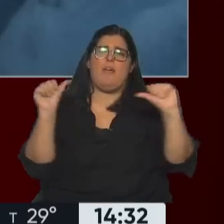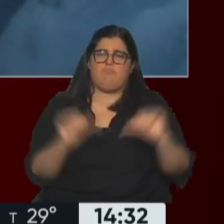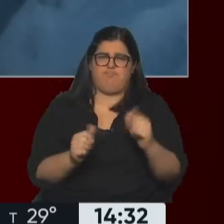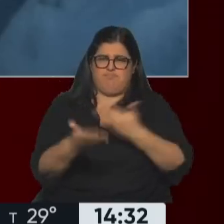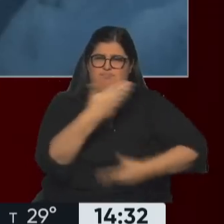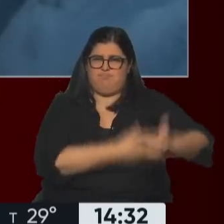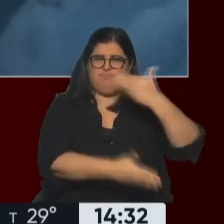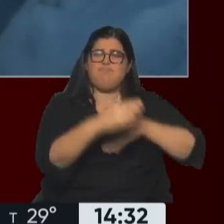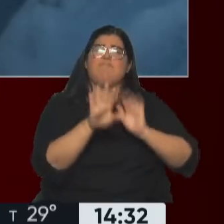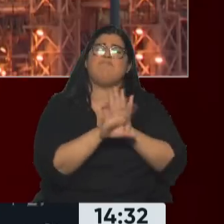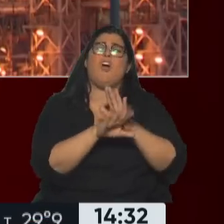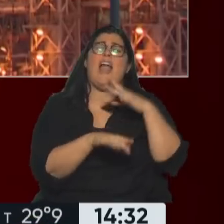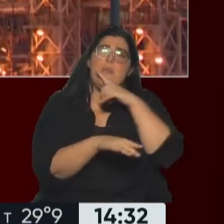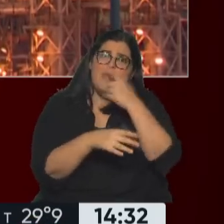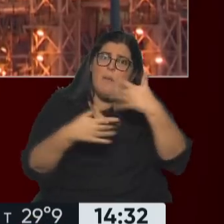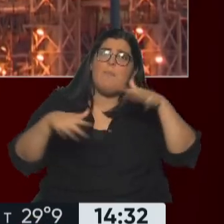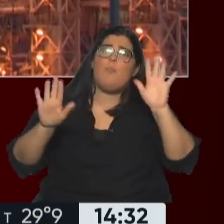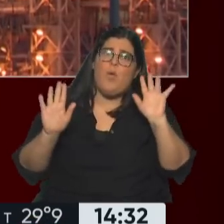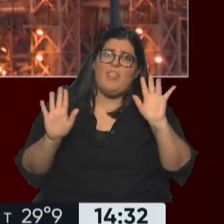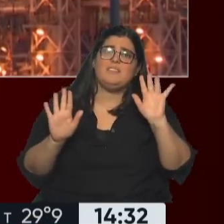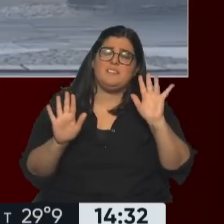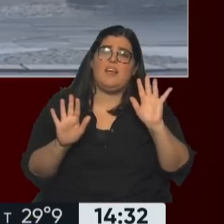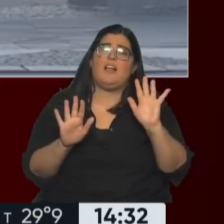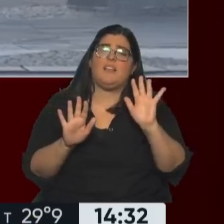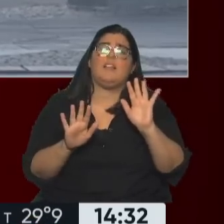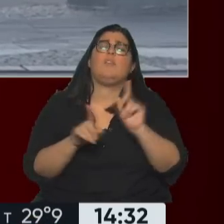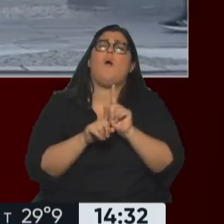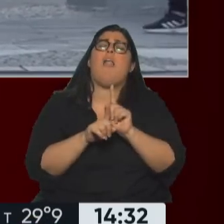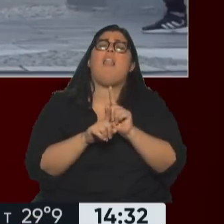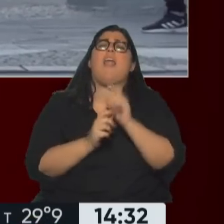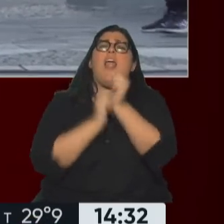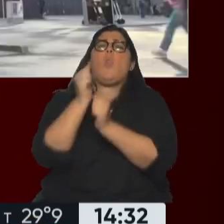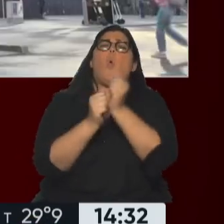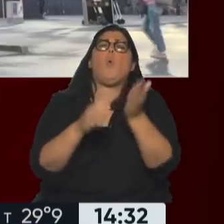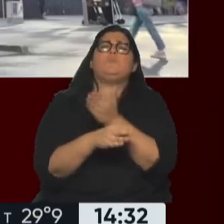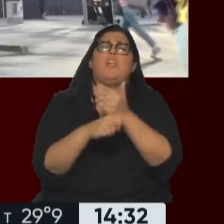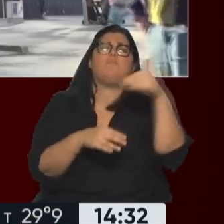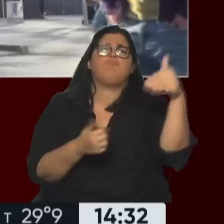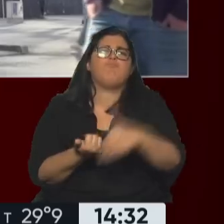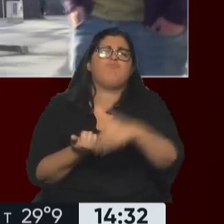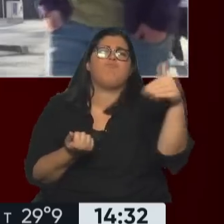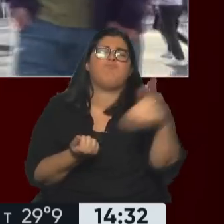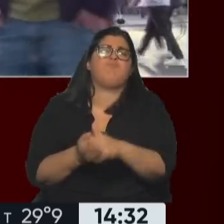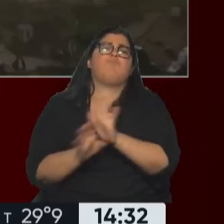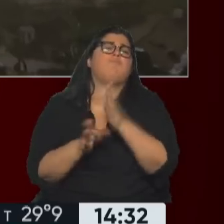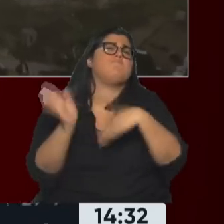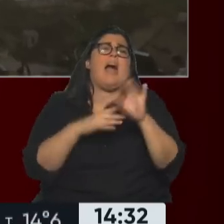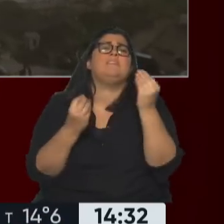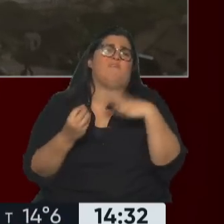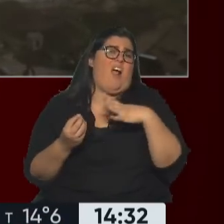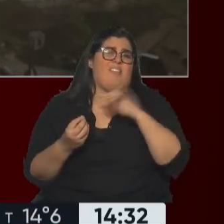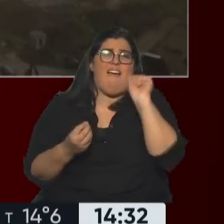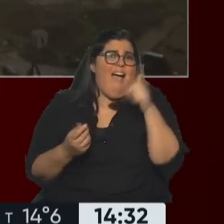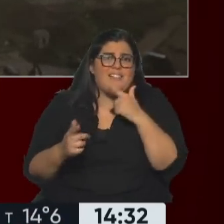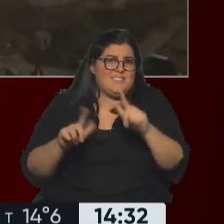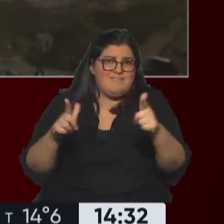estaría por caer Alemania, producto de una ralentización de la industria, producto principalmente de la falta de gas. Y es